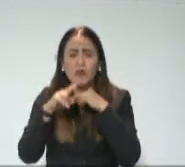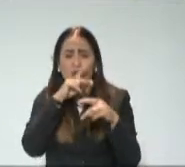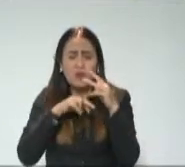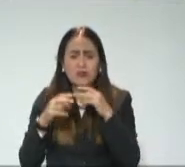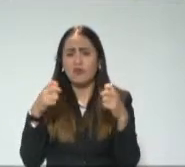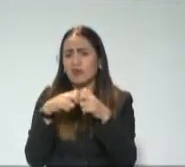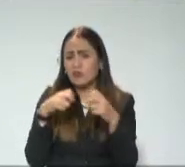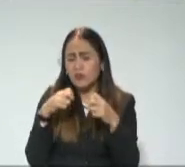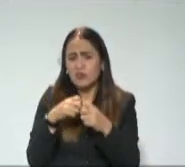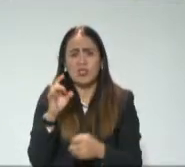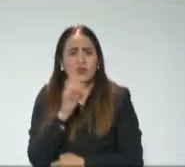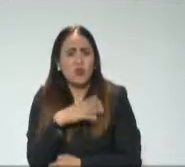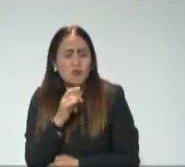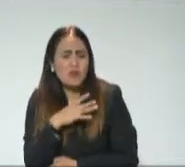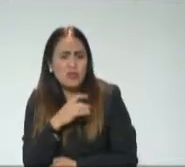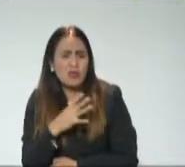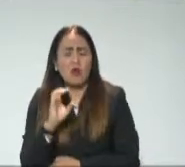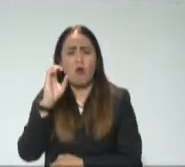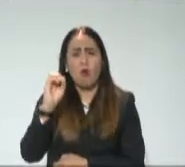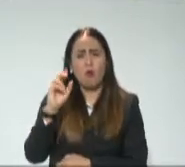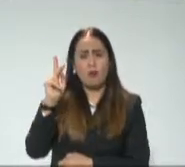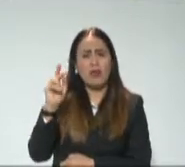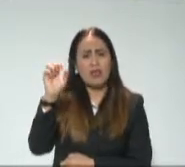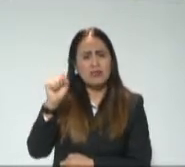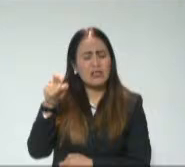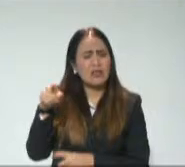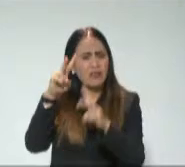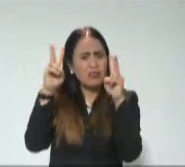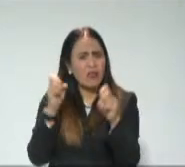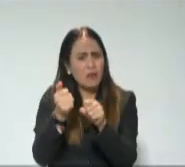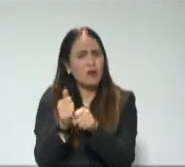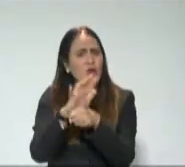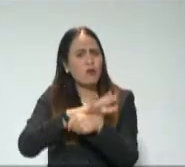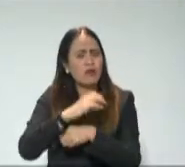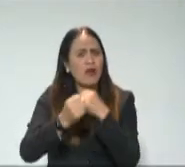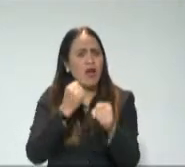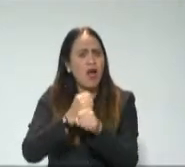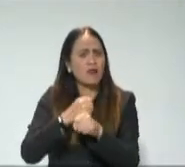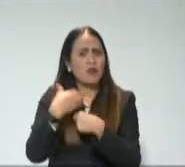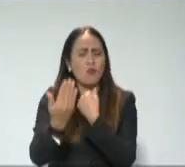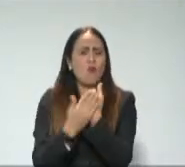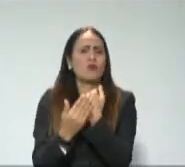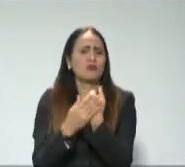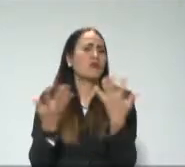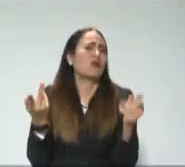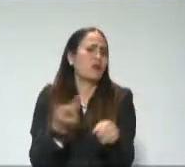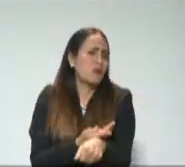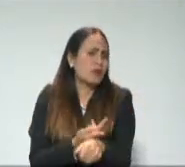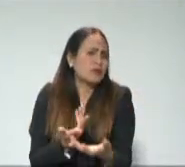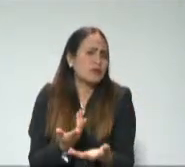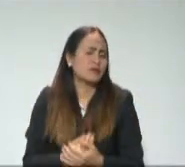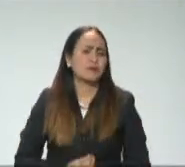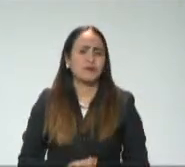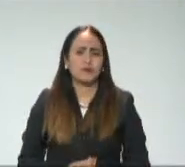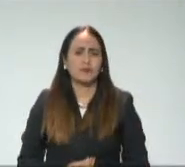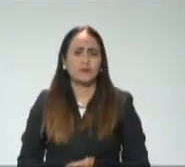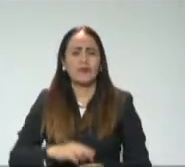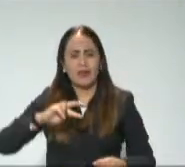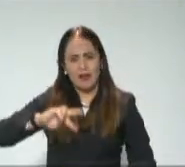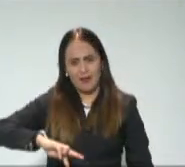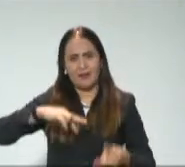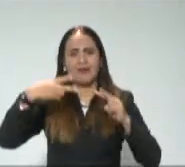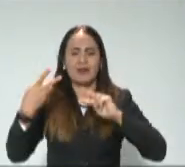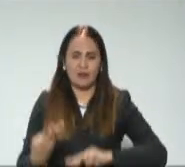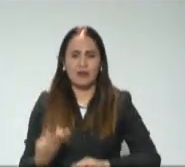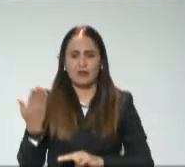hay temores Qué dice la Ops de lo que viene hacia el siguiente año Yo quisiera que ahora comenzáramos al revés